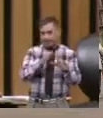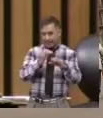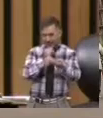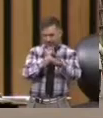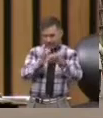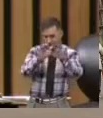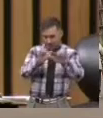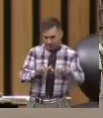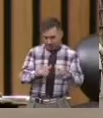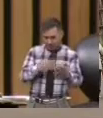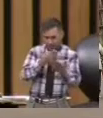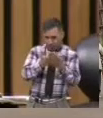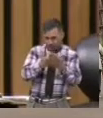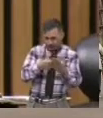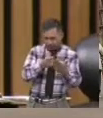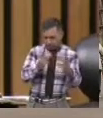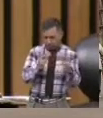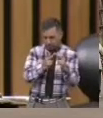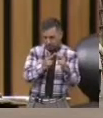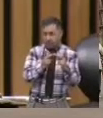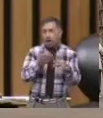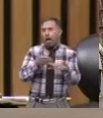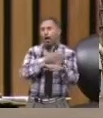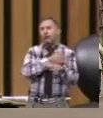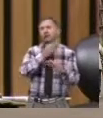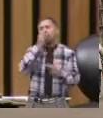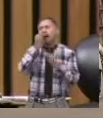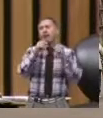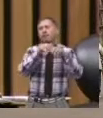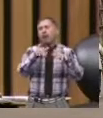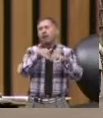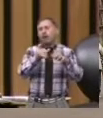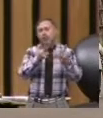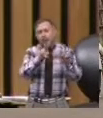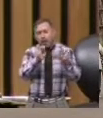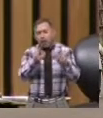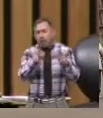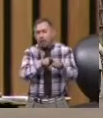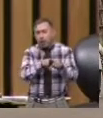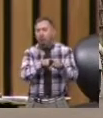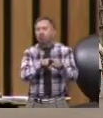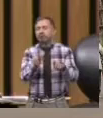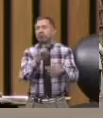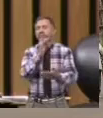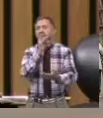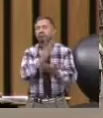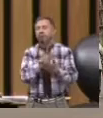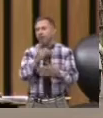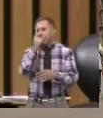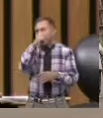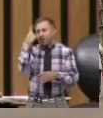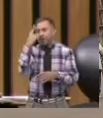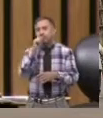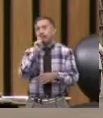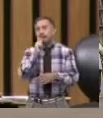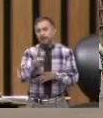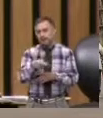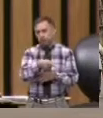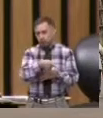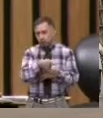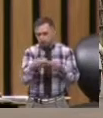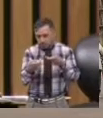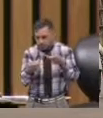lo que publicitó durante las pasadas campañas, lo que lleva a inferir lógicamente que se está frente a una estrategia